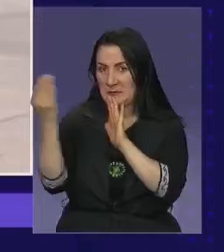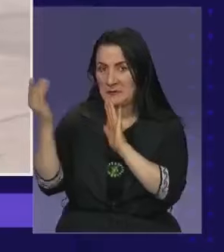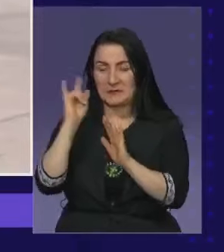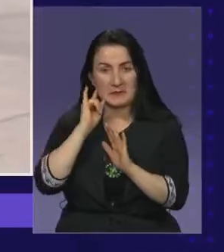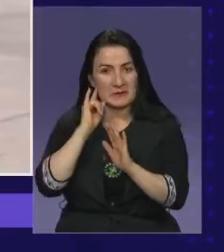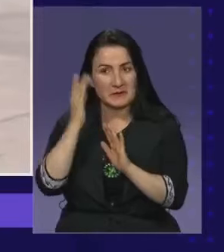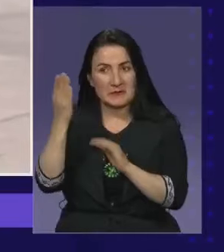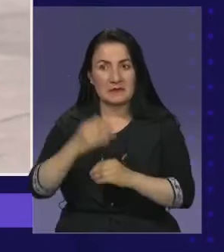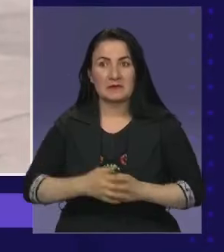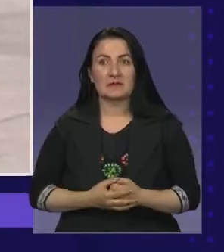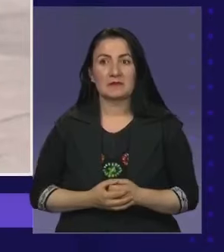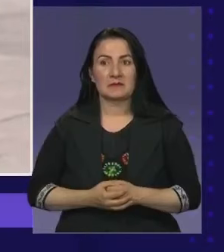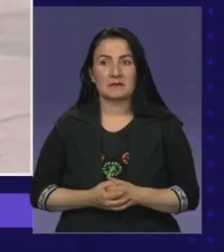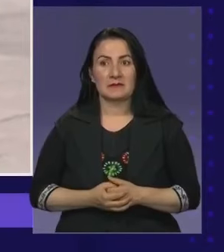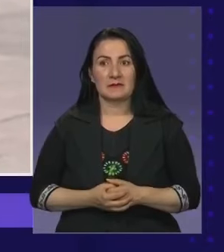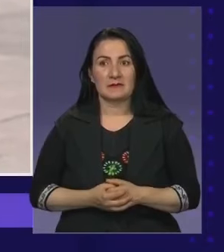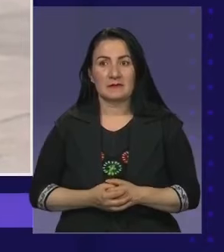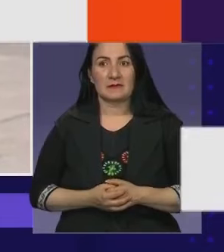La escuchamos.